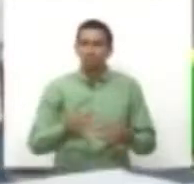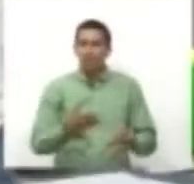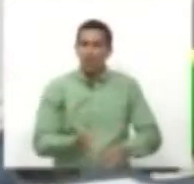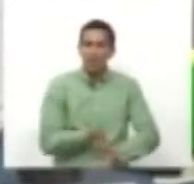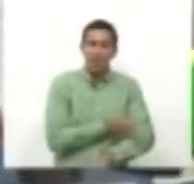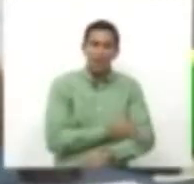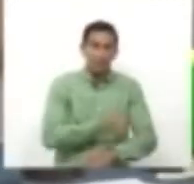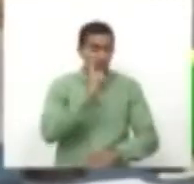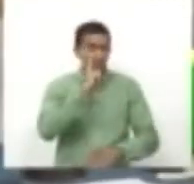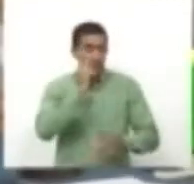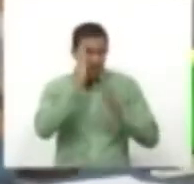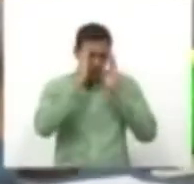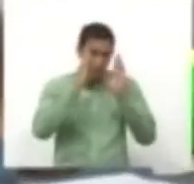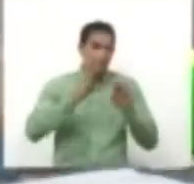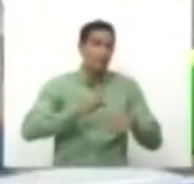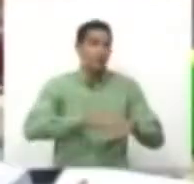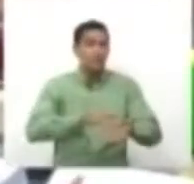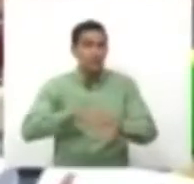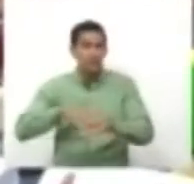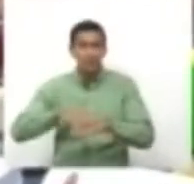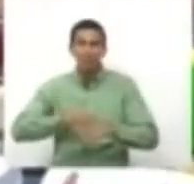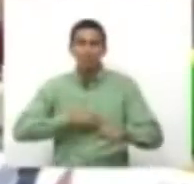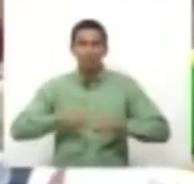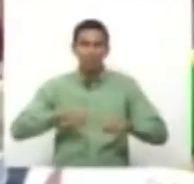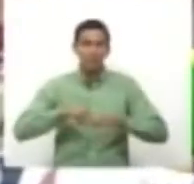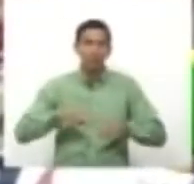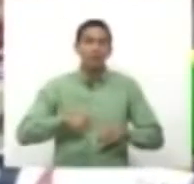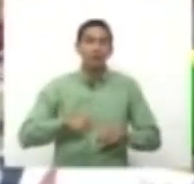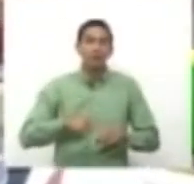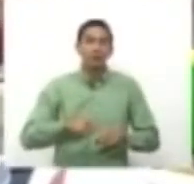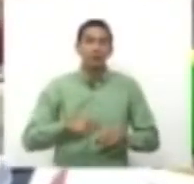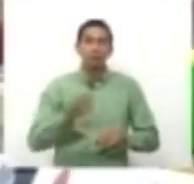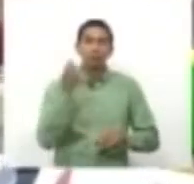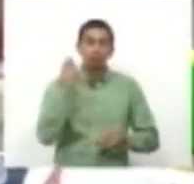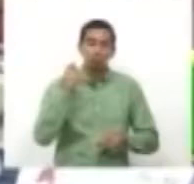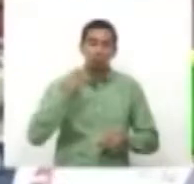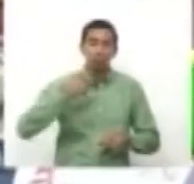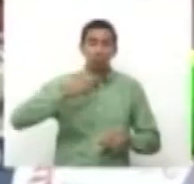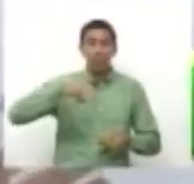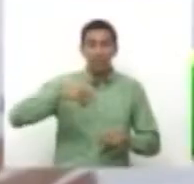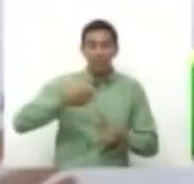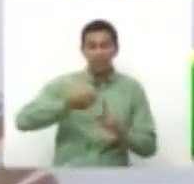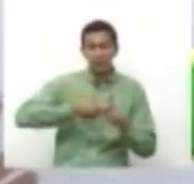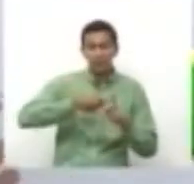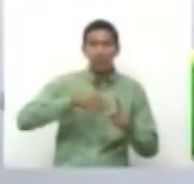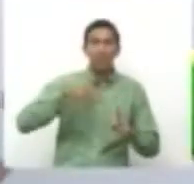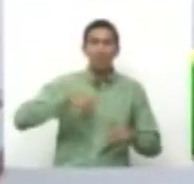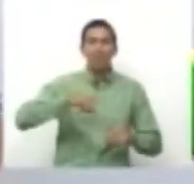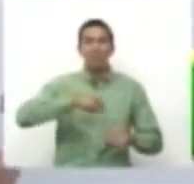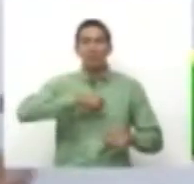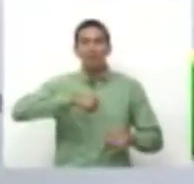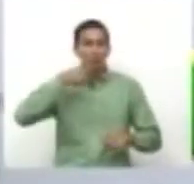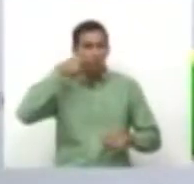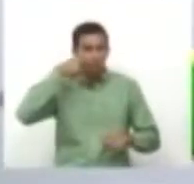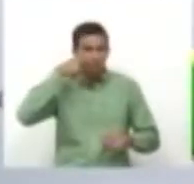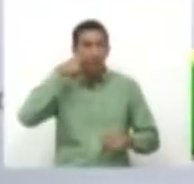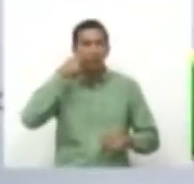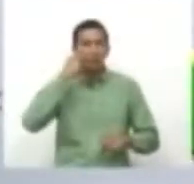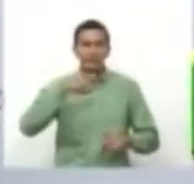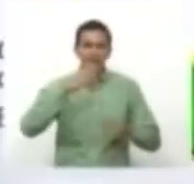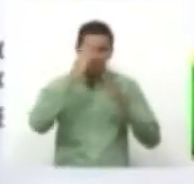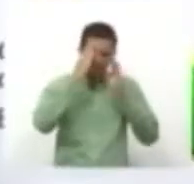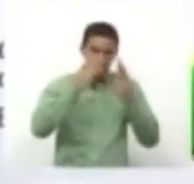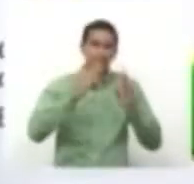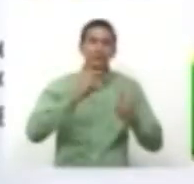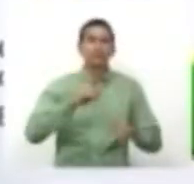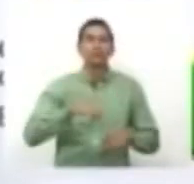activos luego de que hace 2 meses se conocieran amenazas contra defensores de derechos humanos, sindicalistas y miembros de la prensa